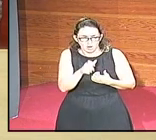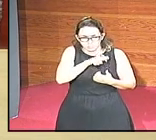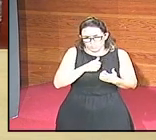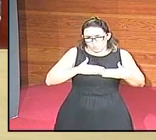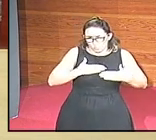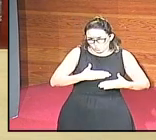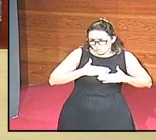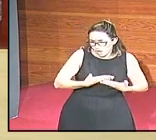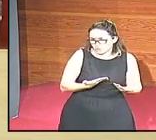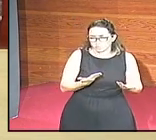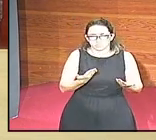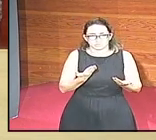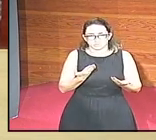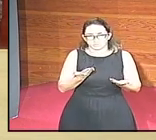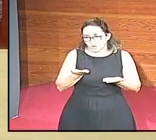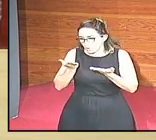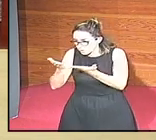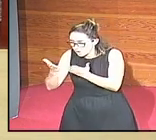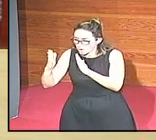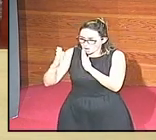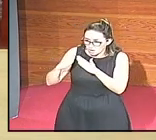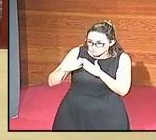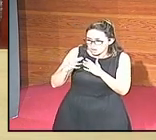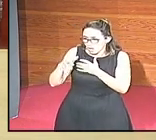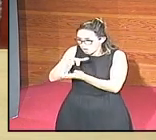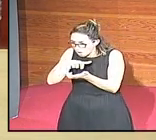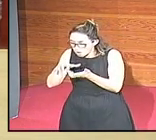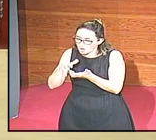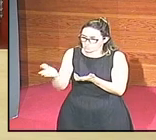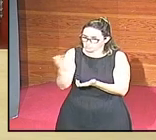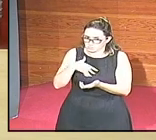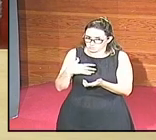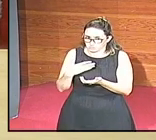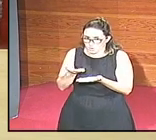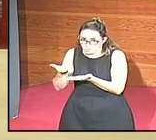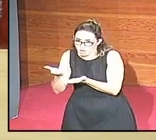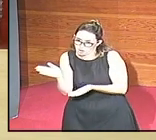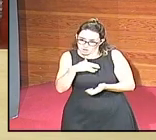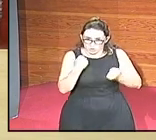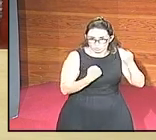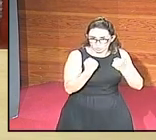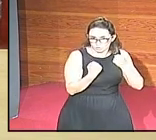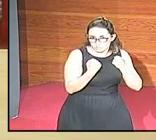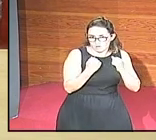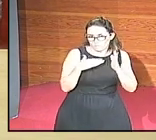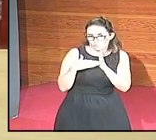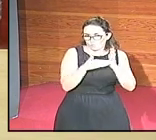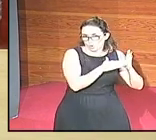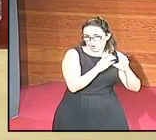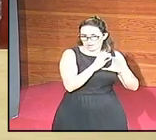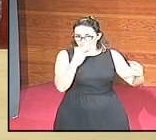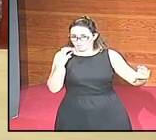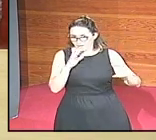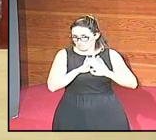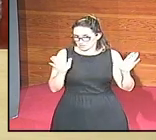sacar a los civiles de los sitios donde hay combates, que lo único que tienen es una furgoneta, un par